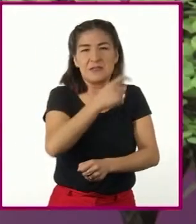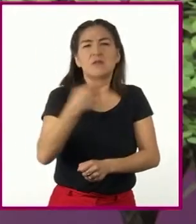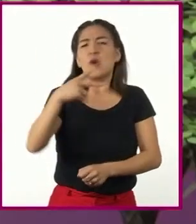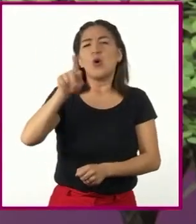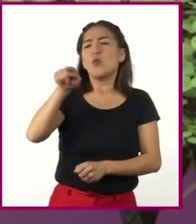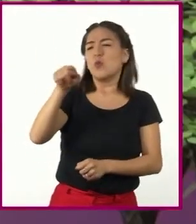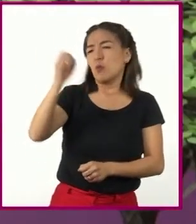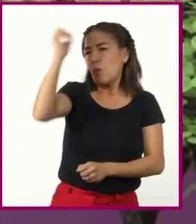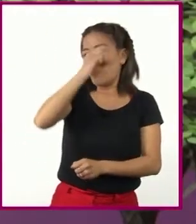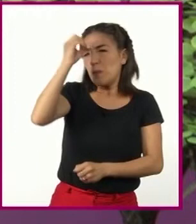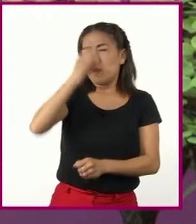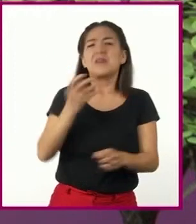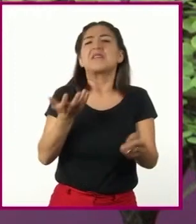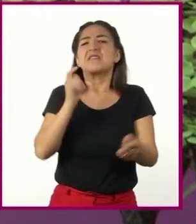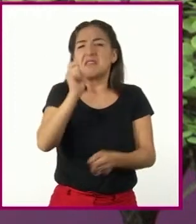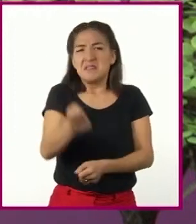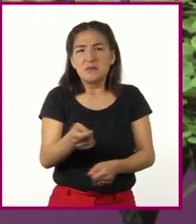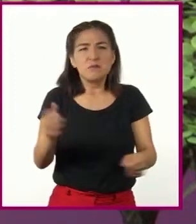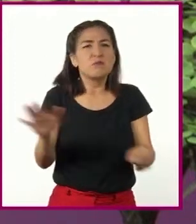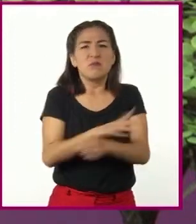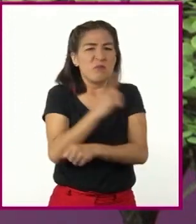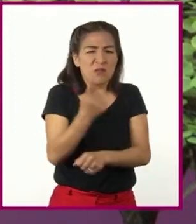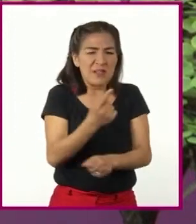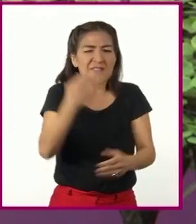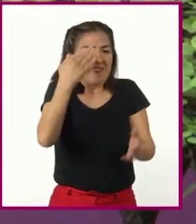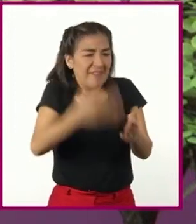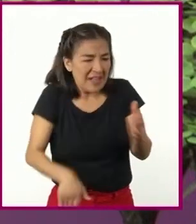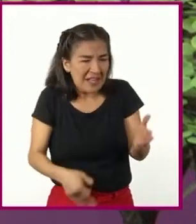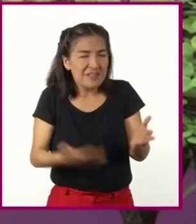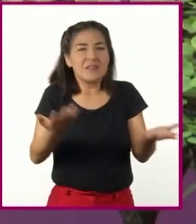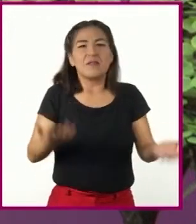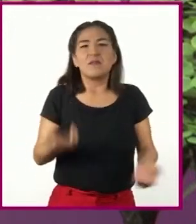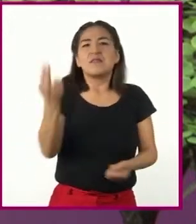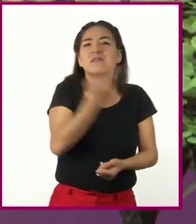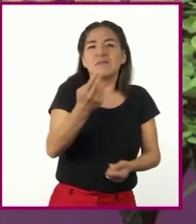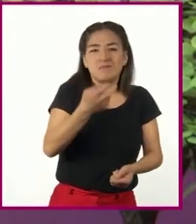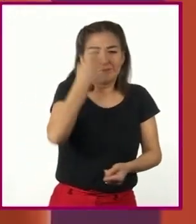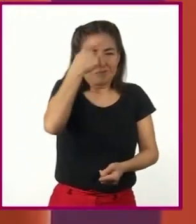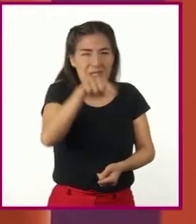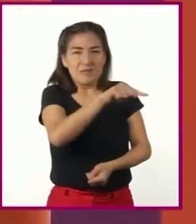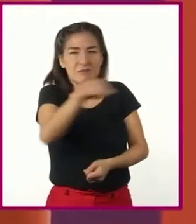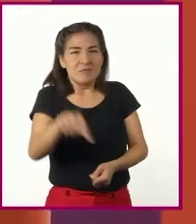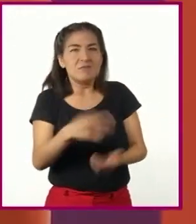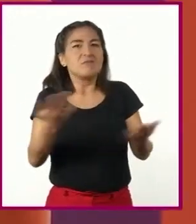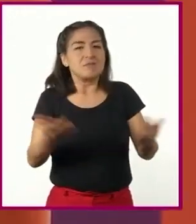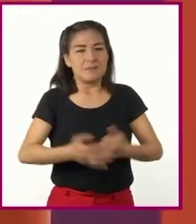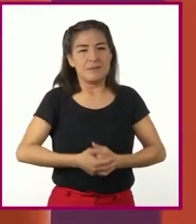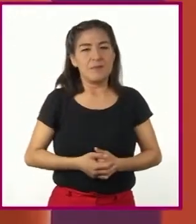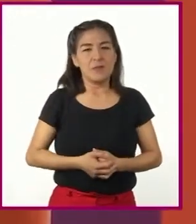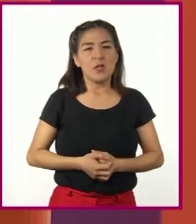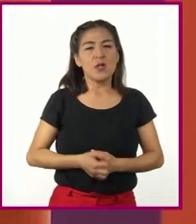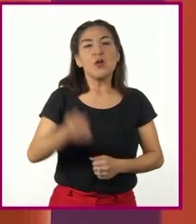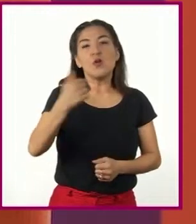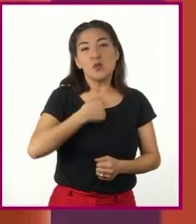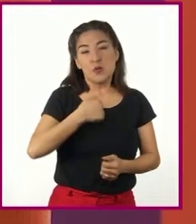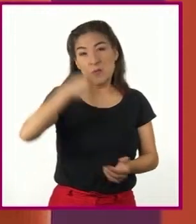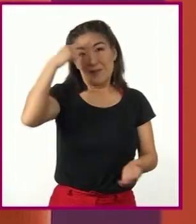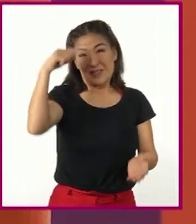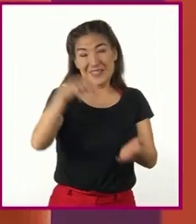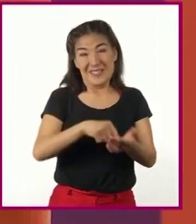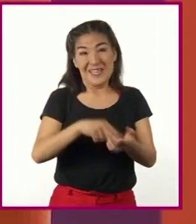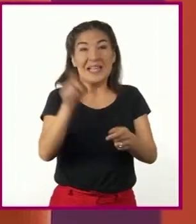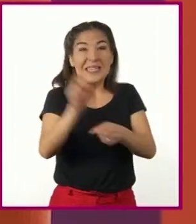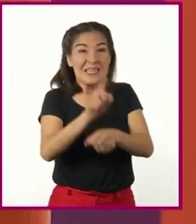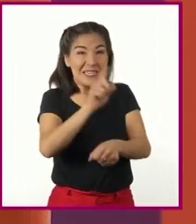¿por qué sucede esto? ¿Qué estamos haciendo o qué estamos dejando de hacer a ese respecto? Bueno, yo creo que desde la educación